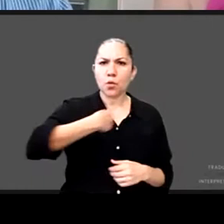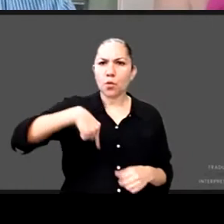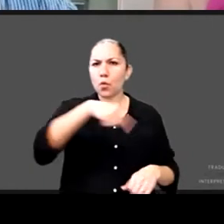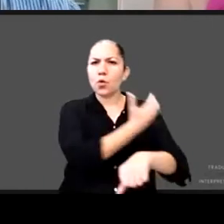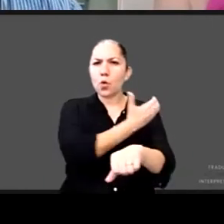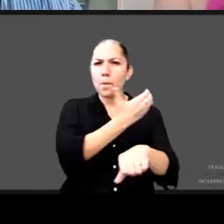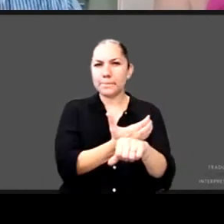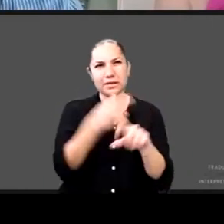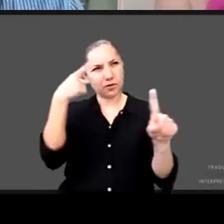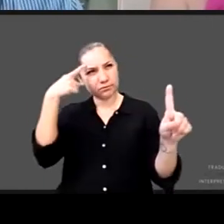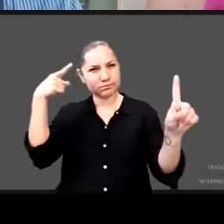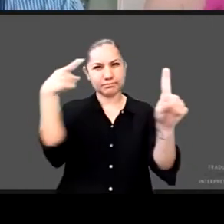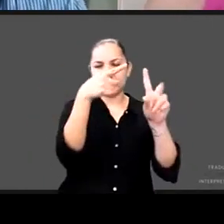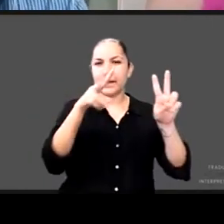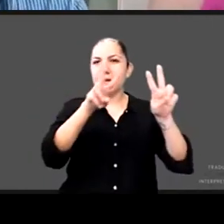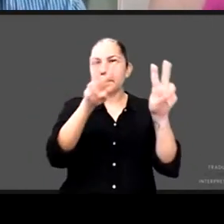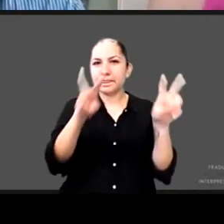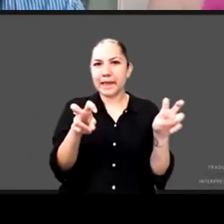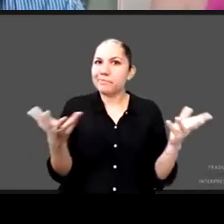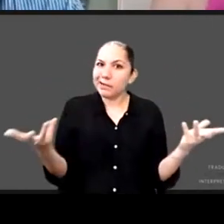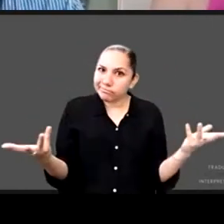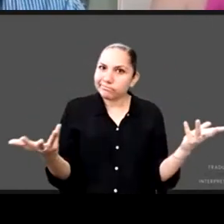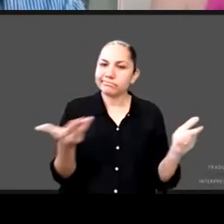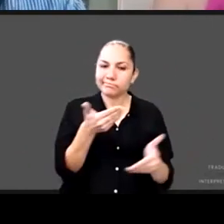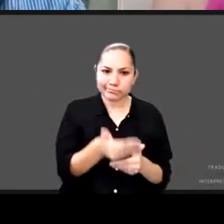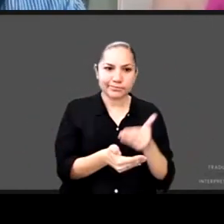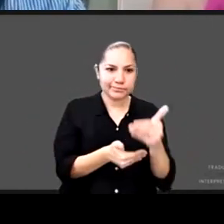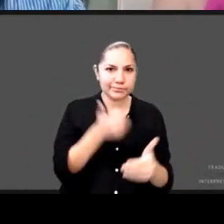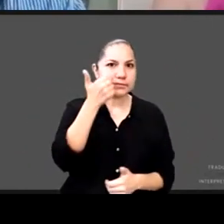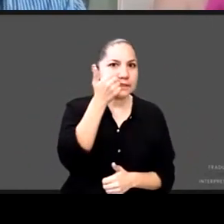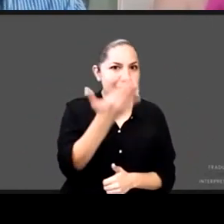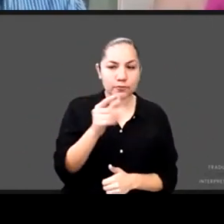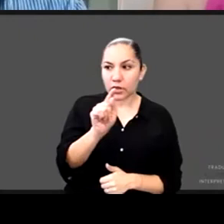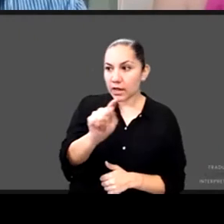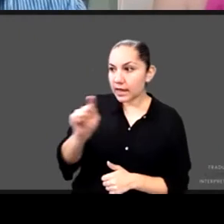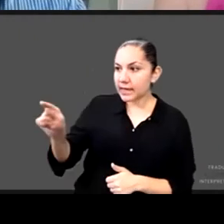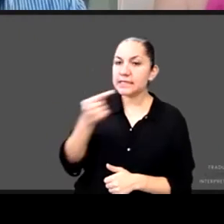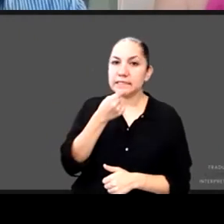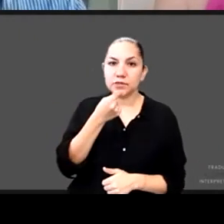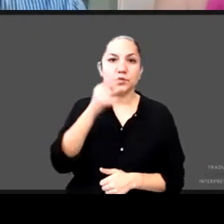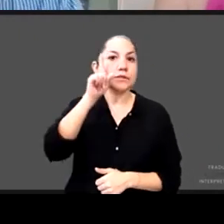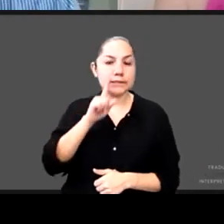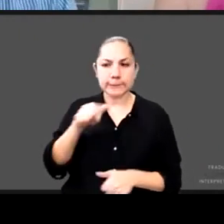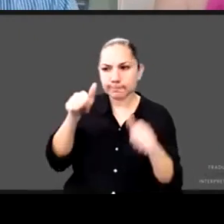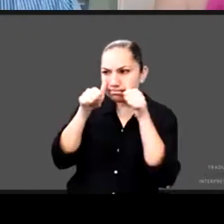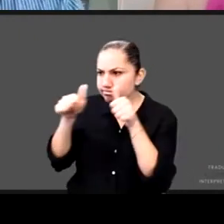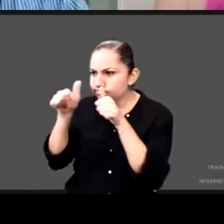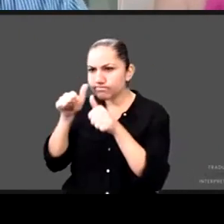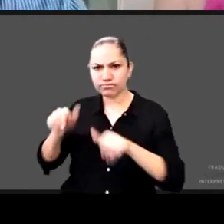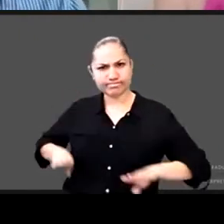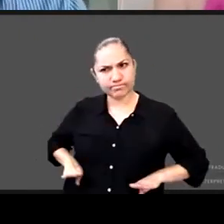tratar de que se trate con mayor respeto a niñas, niños y adolescentes.